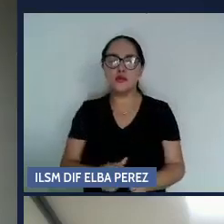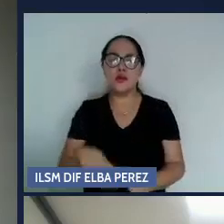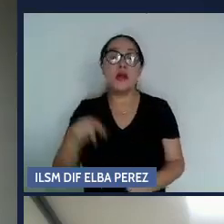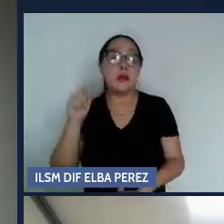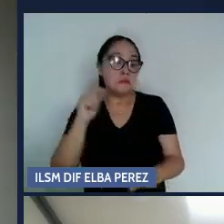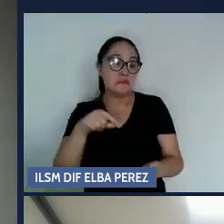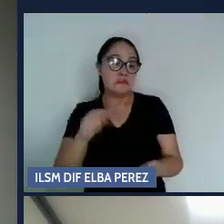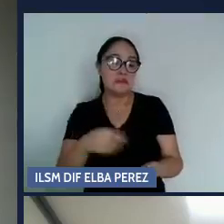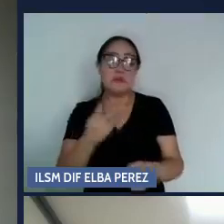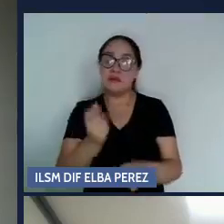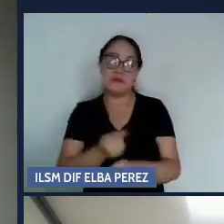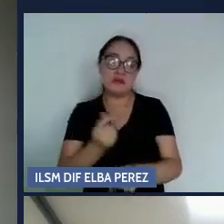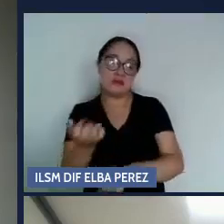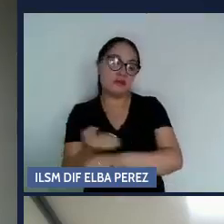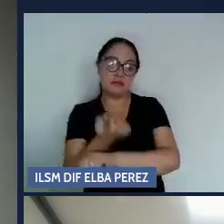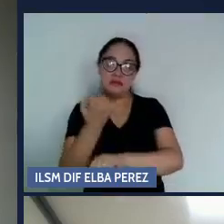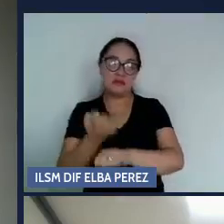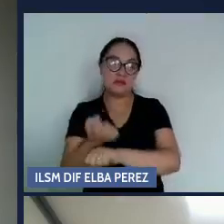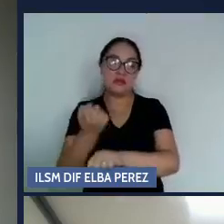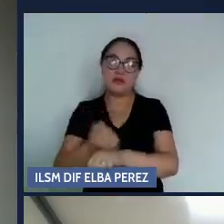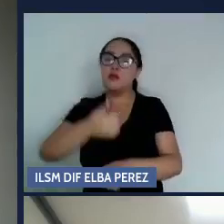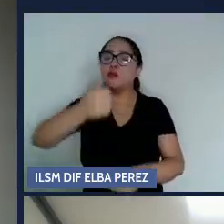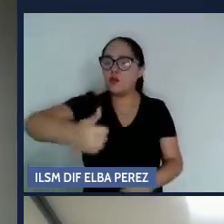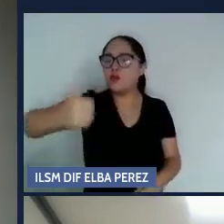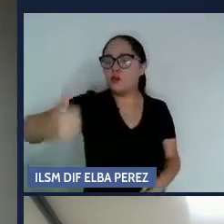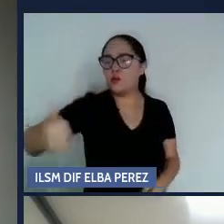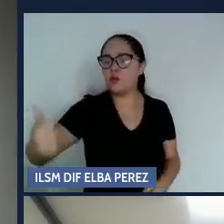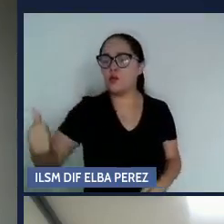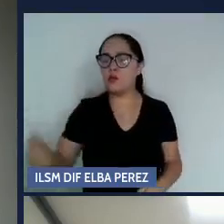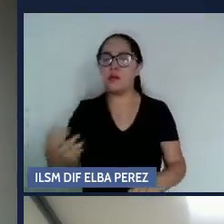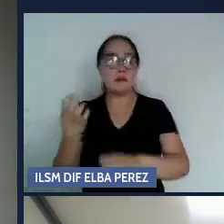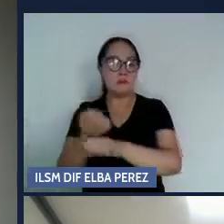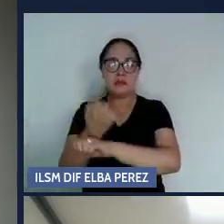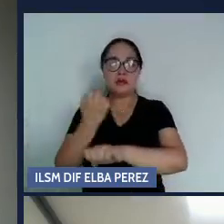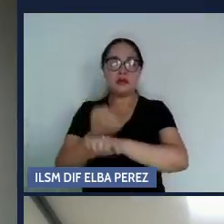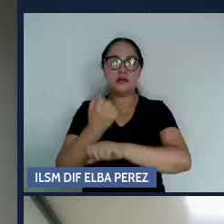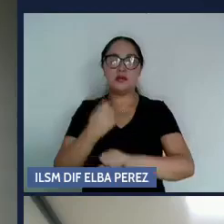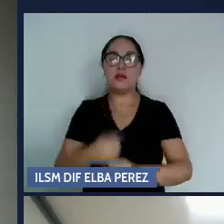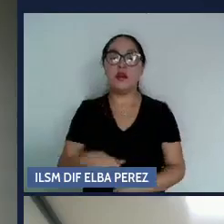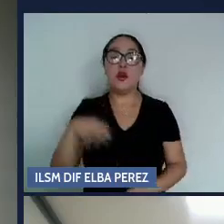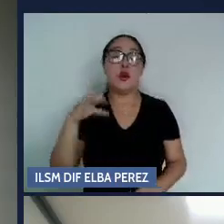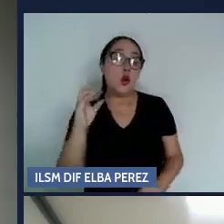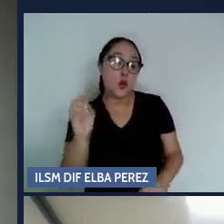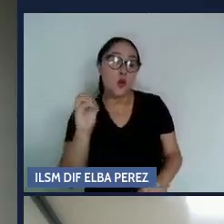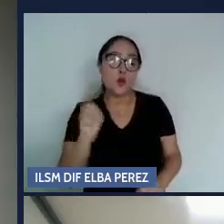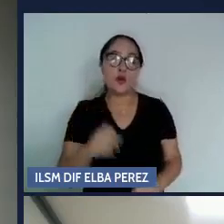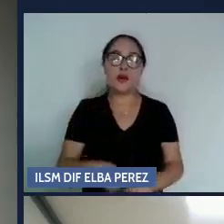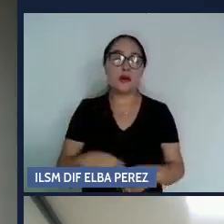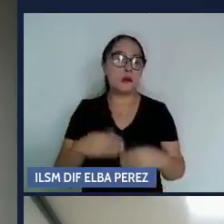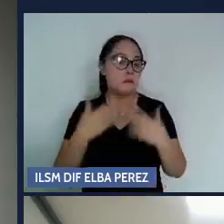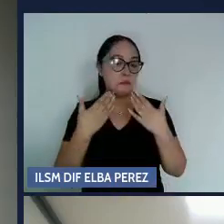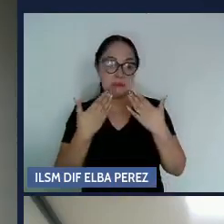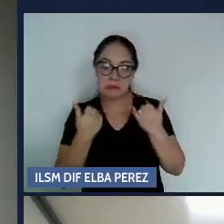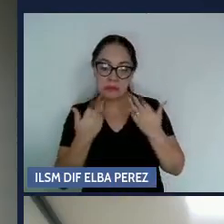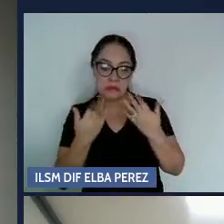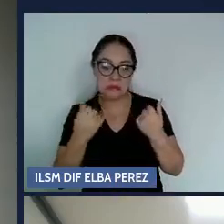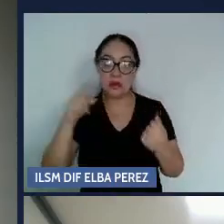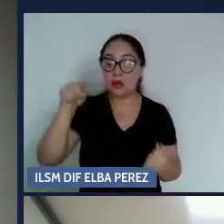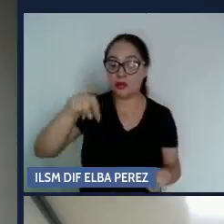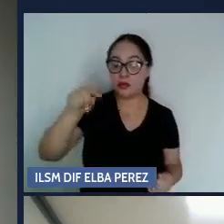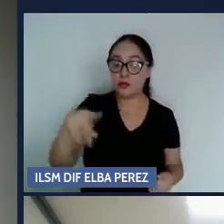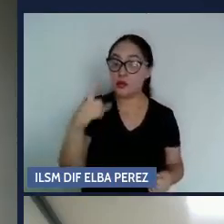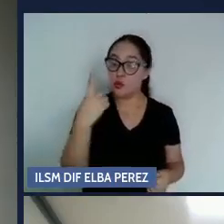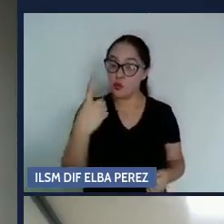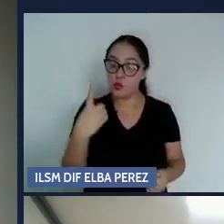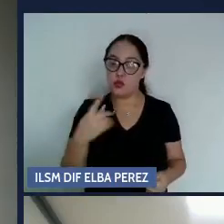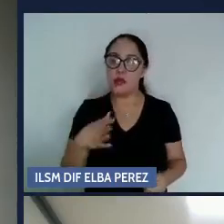Hay una en cada estado de la República, o si no cuentan con una de manera fija, sí tienen una oficina